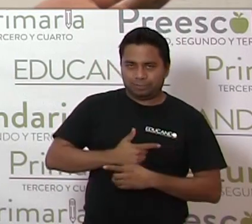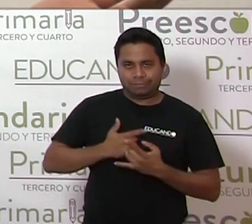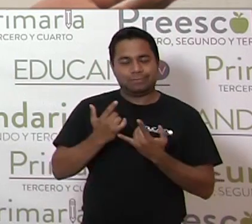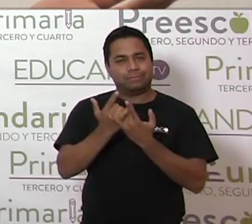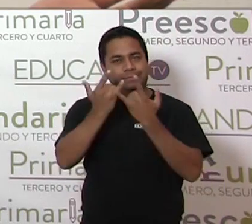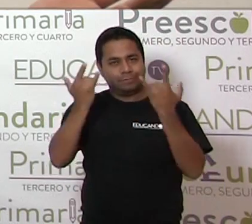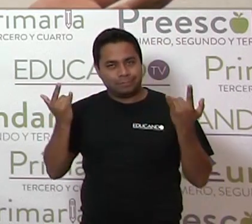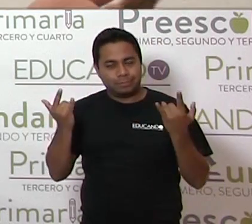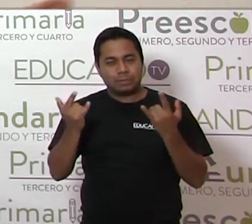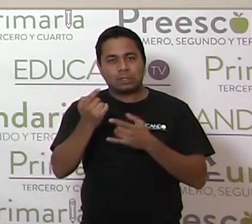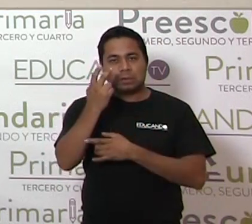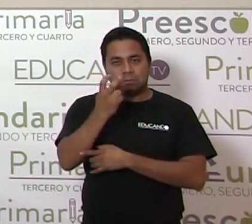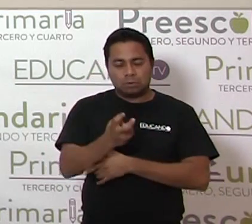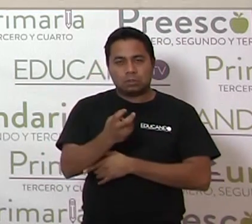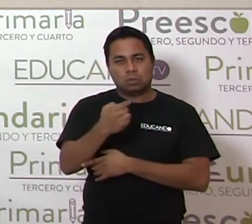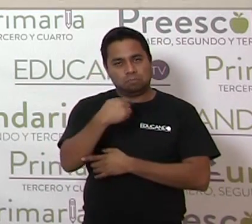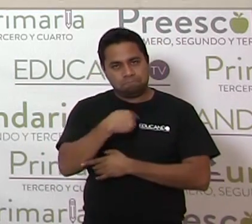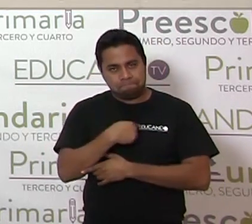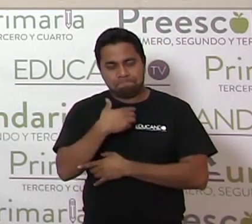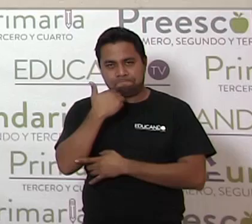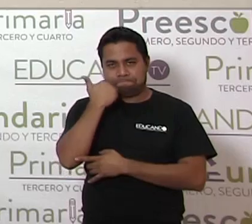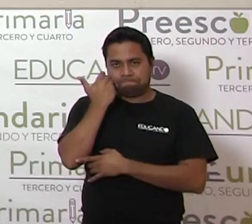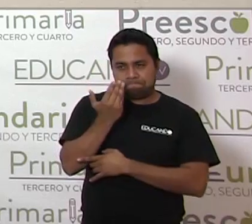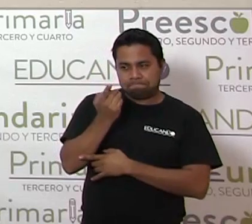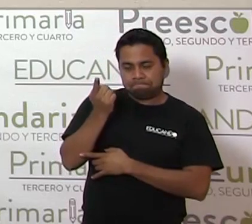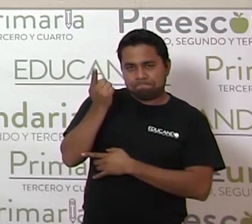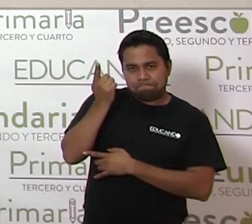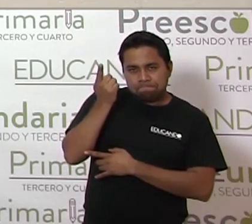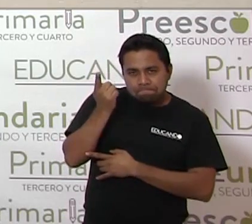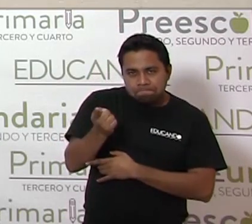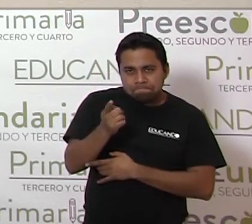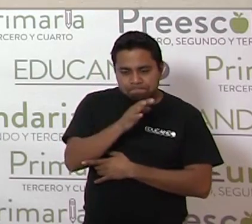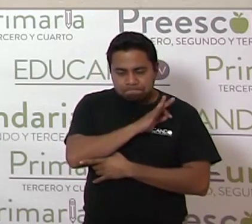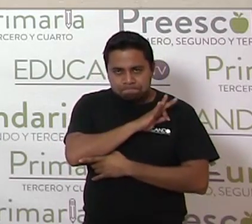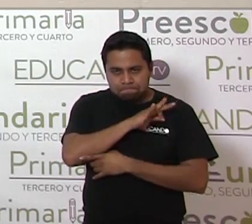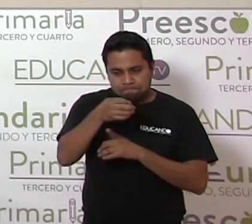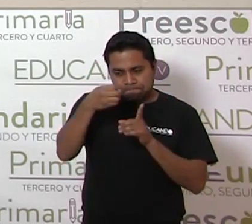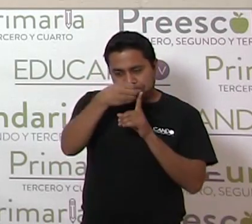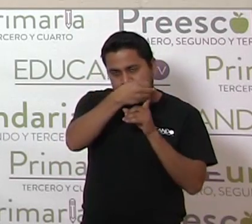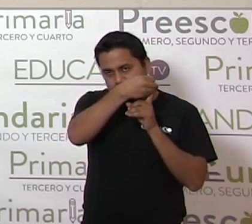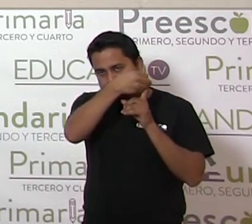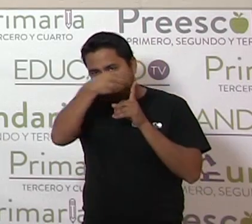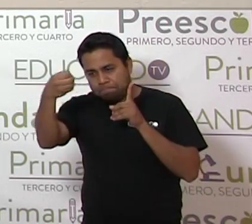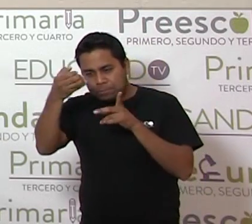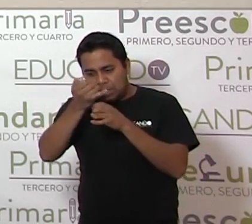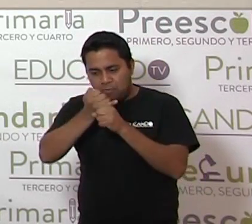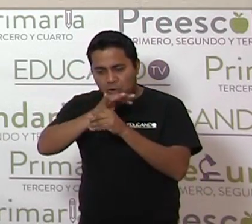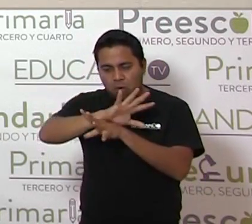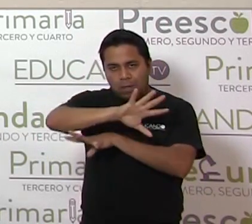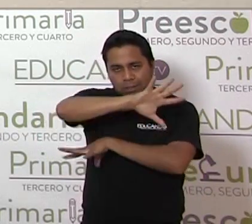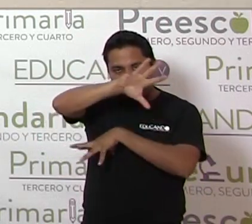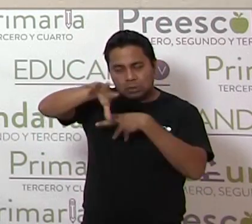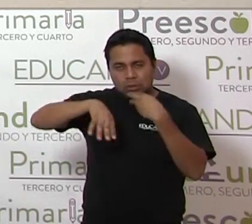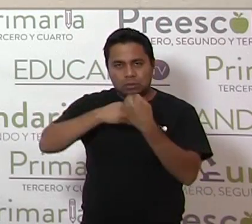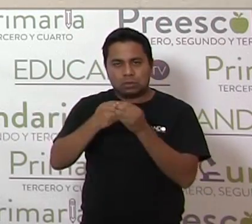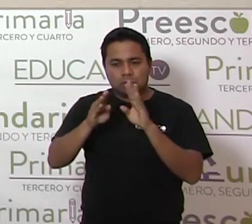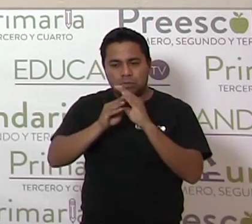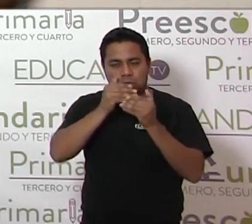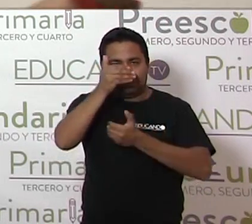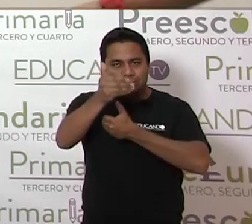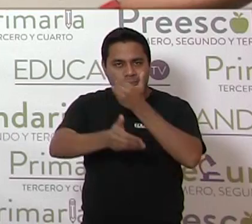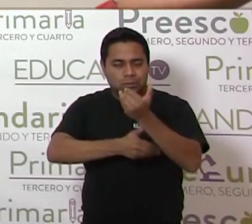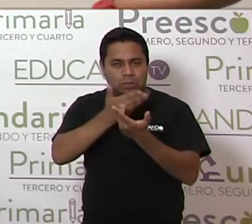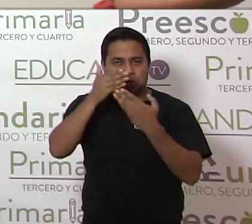la historia. Por ello, yo te invito a que puedas organizar toda la información y todos